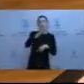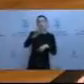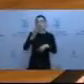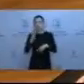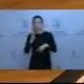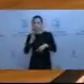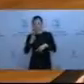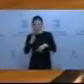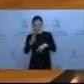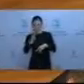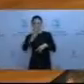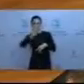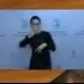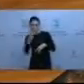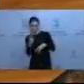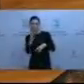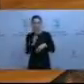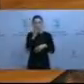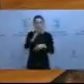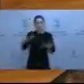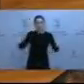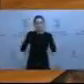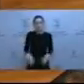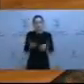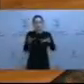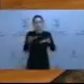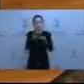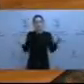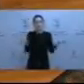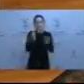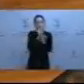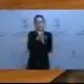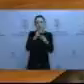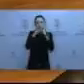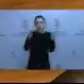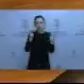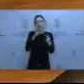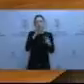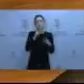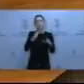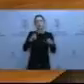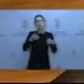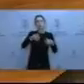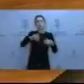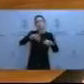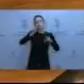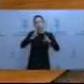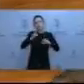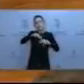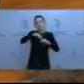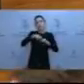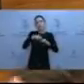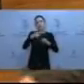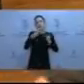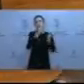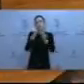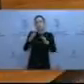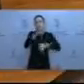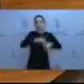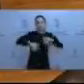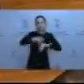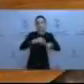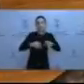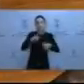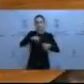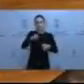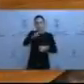Fortalecer la oferta de empleo público con el máximo de plazas que permite la tasa de reposición. Este mismo mes se han publicado la convocatoria de